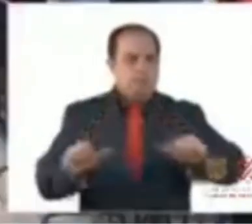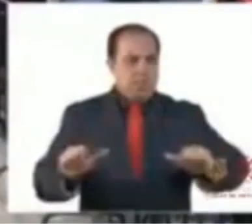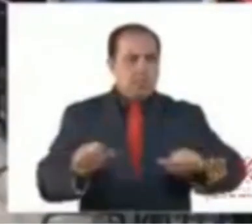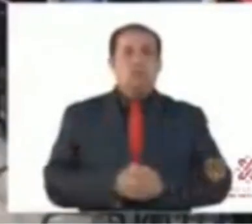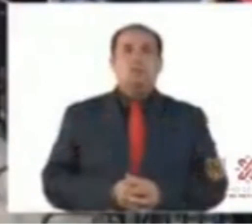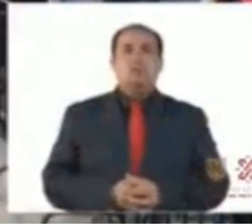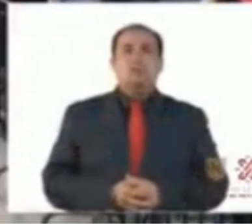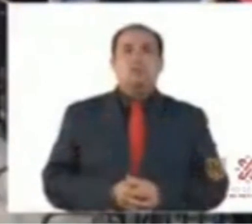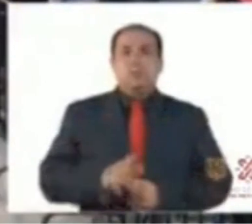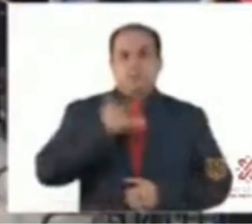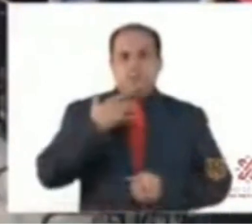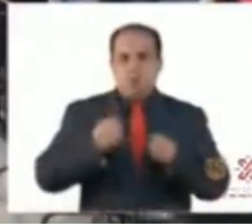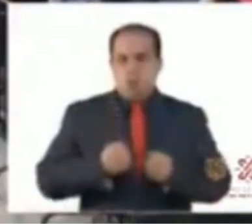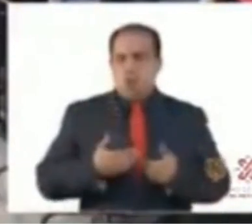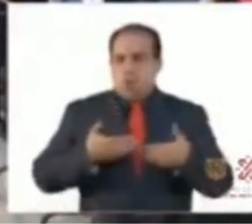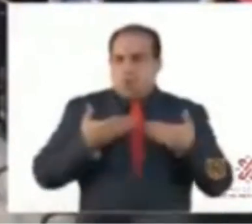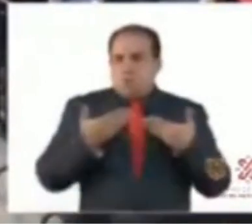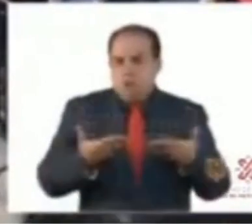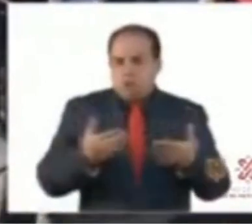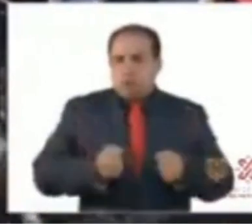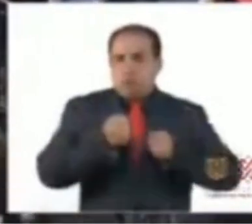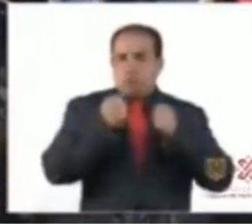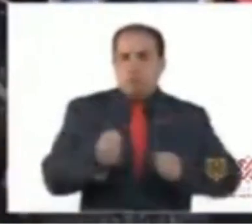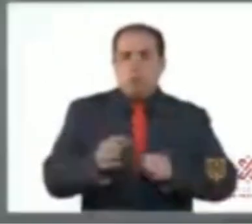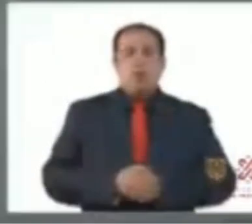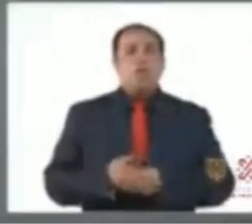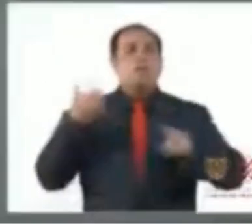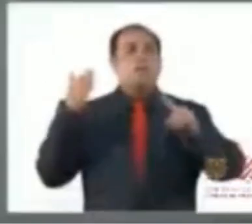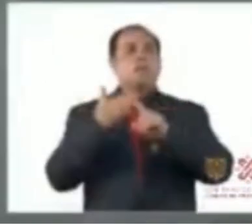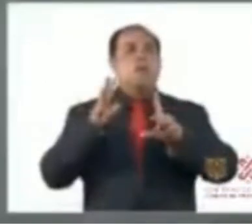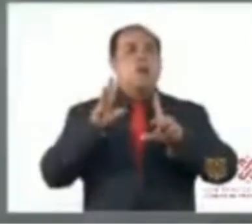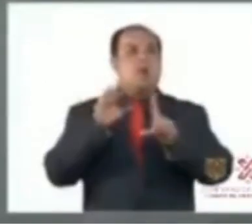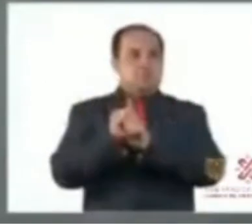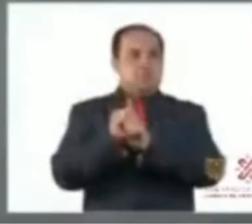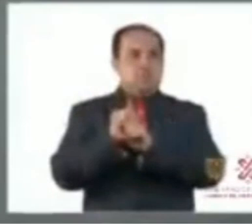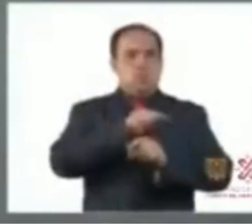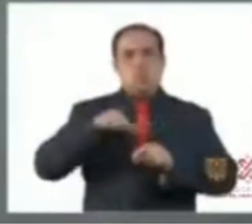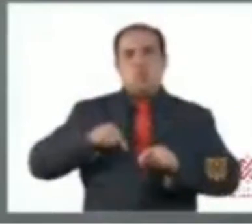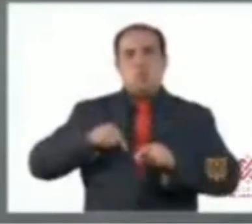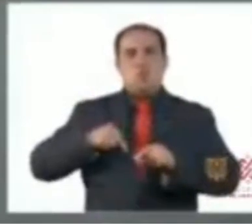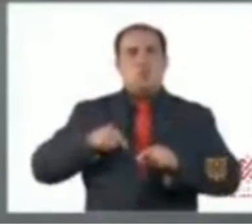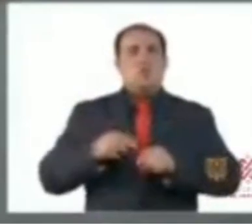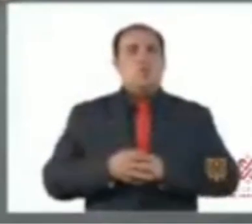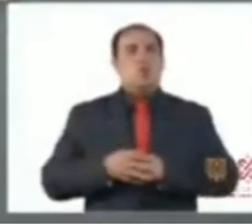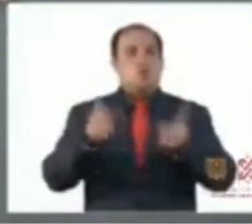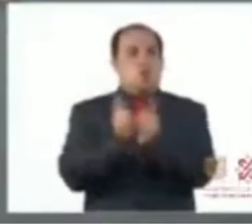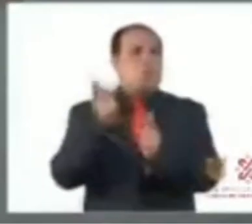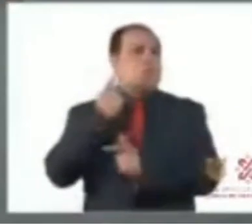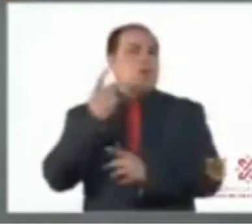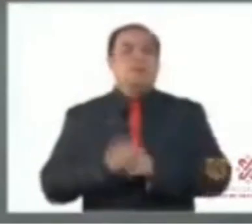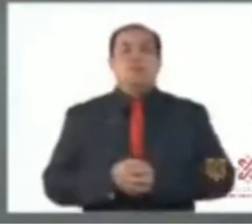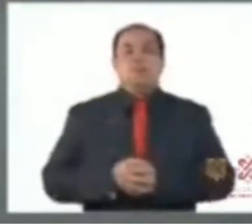siento confiada en cumplir con el objetivo de nuestro movimiento darle